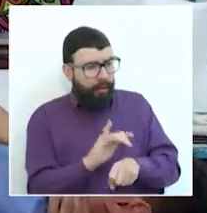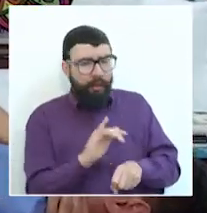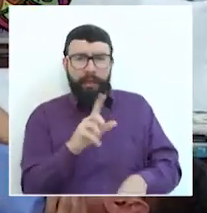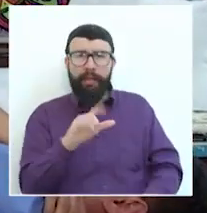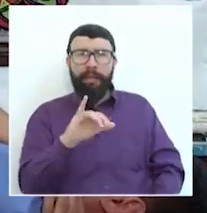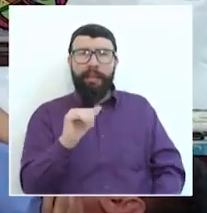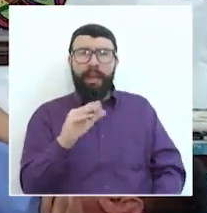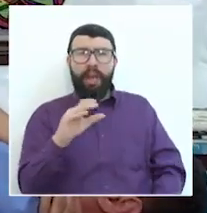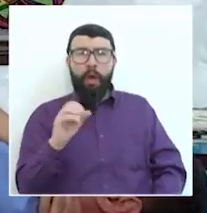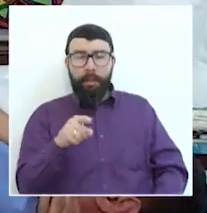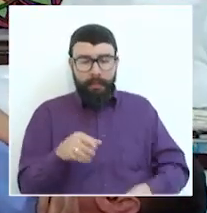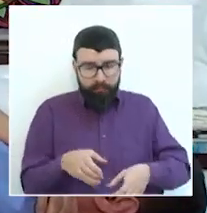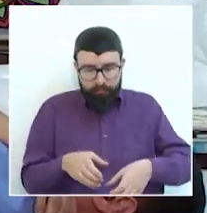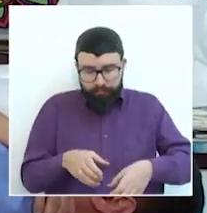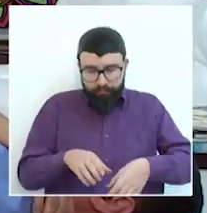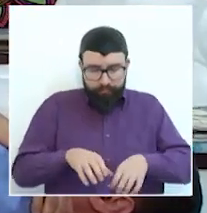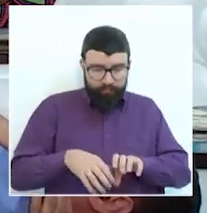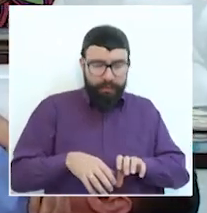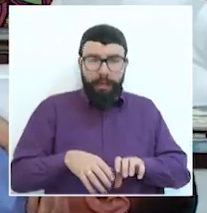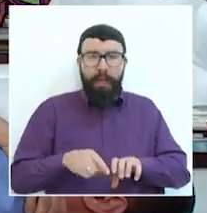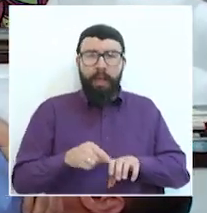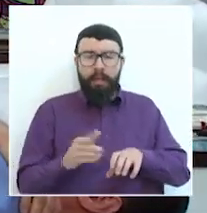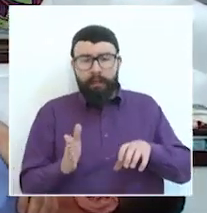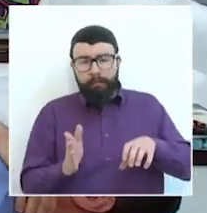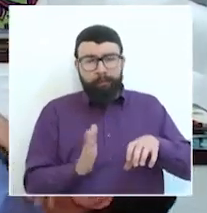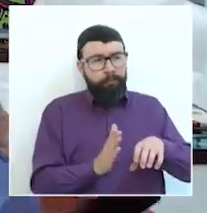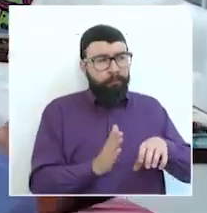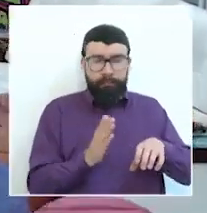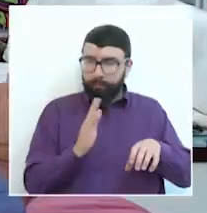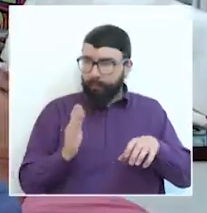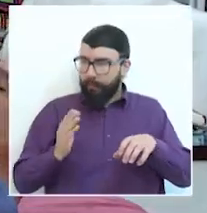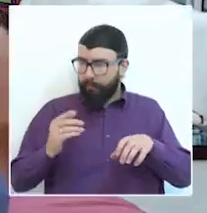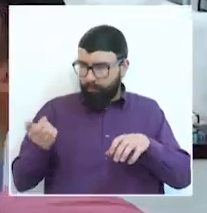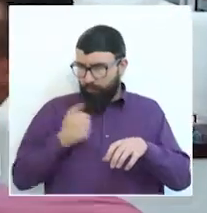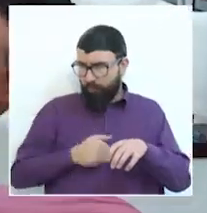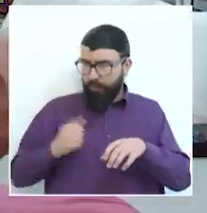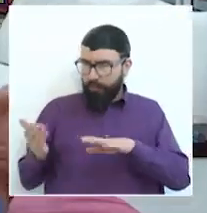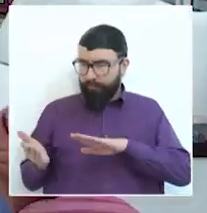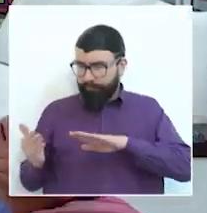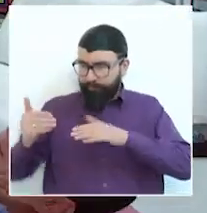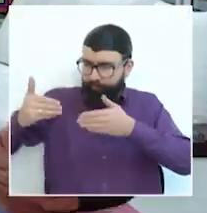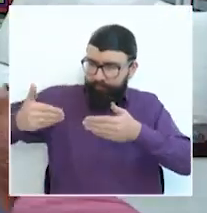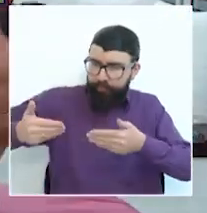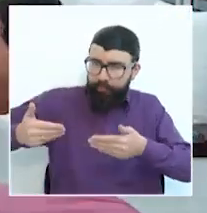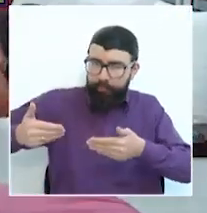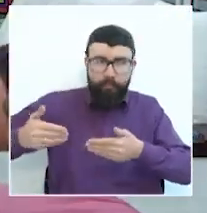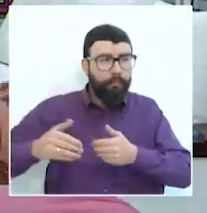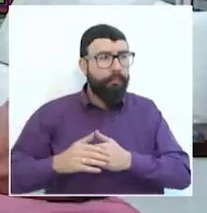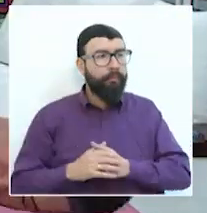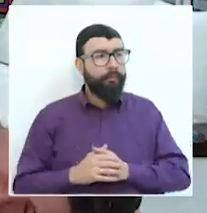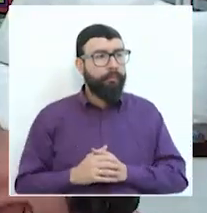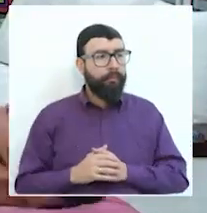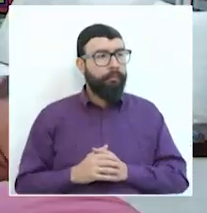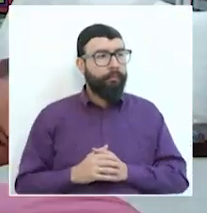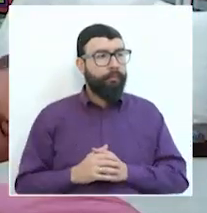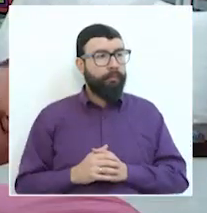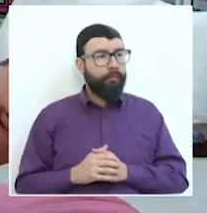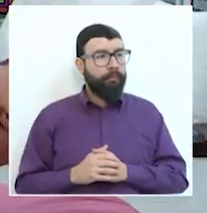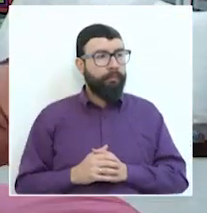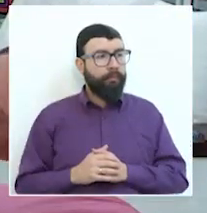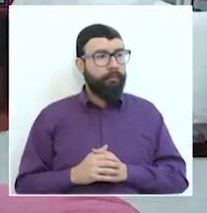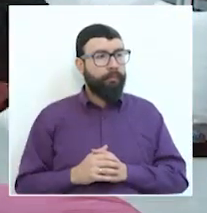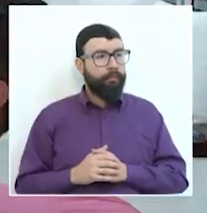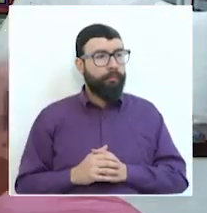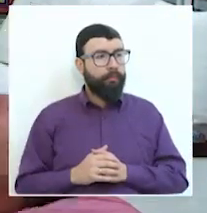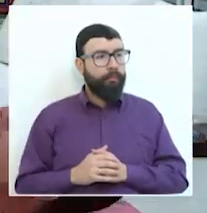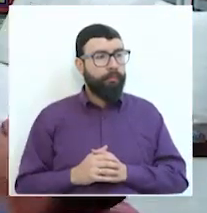parte de atrás. Ahí lo que vamos a hacer es, gírate hacia este lado, por favor, hacia acá, hacia mí. No, hacia el otro